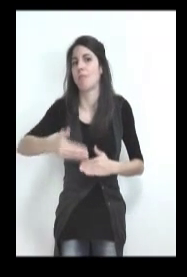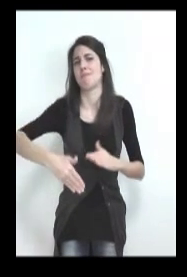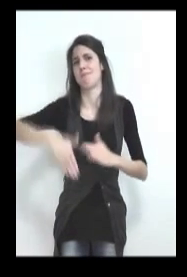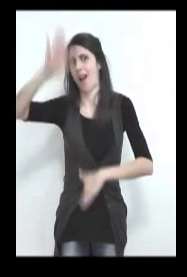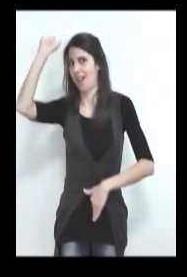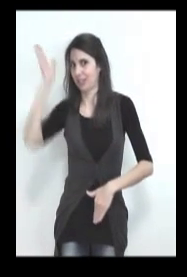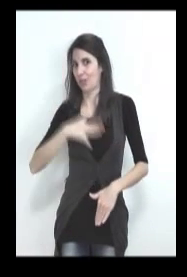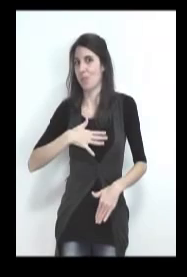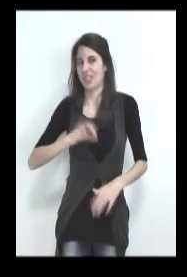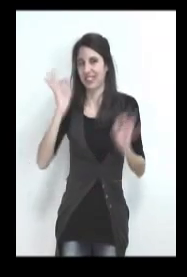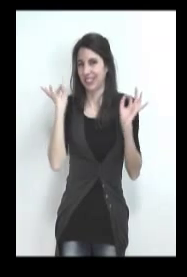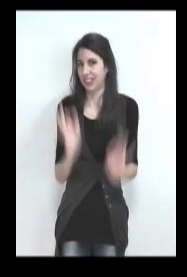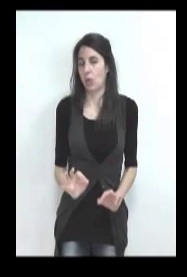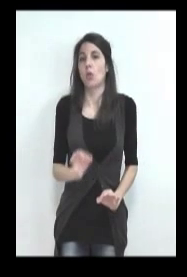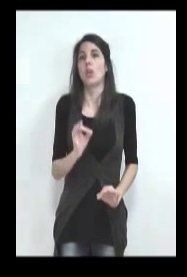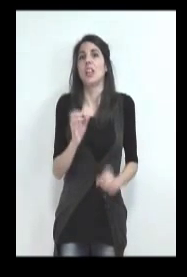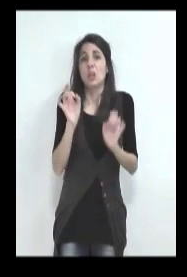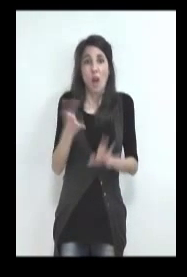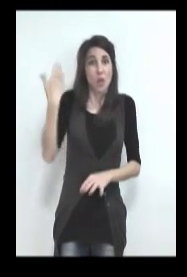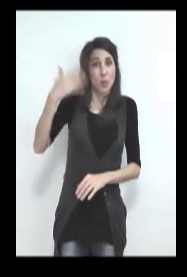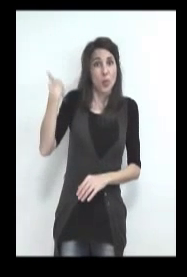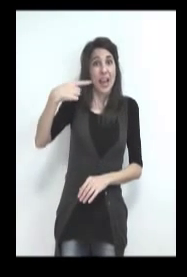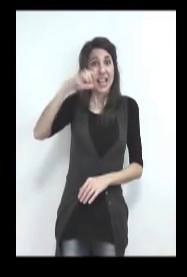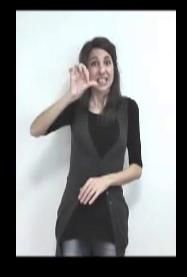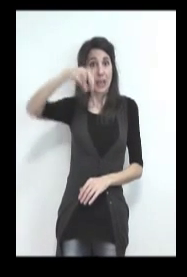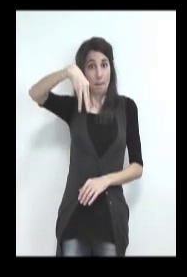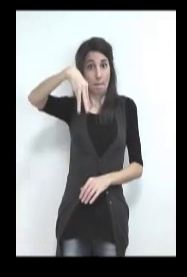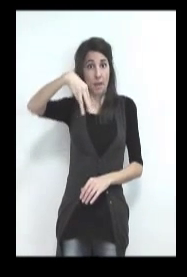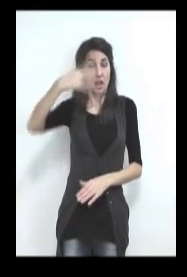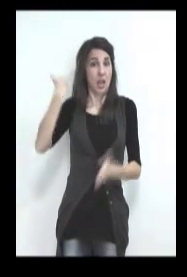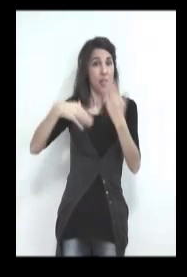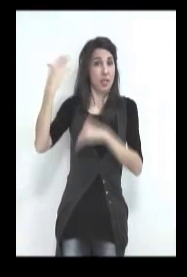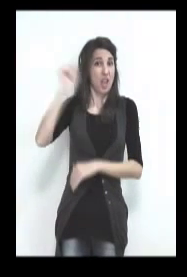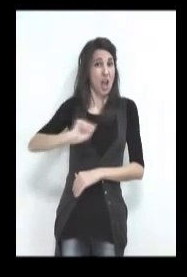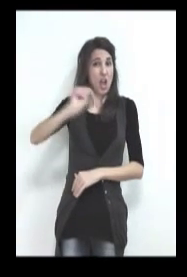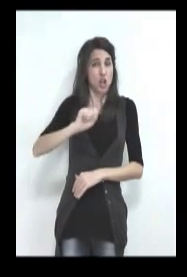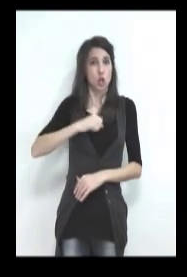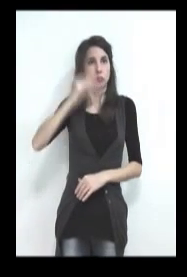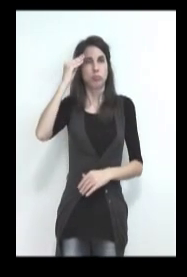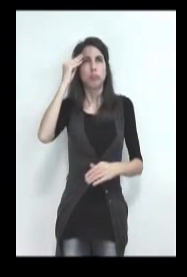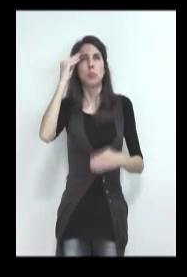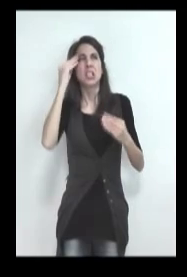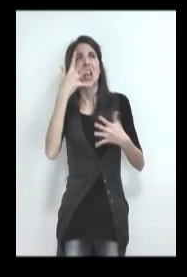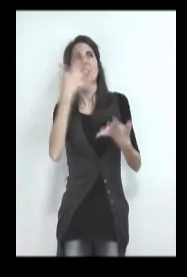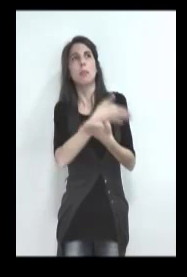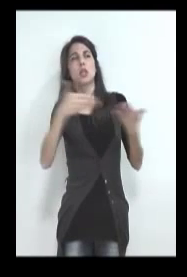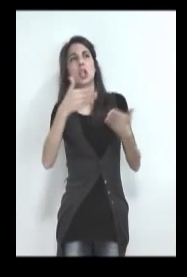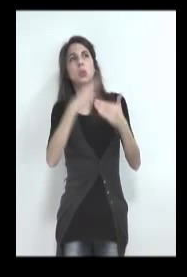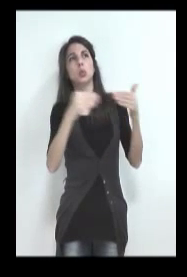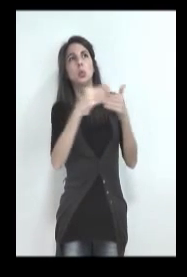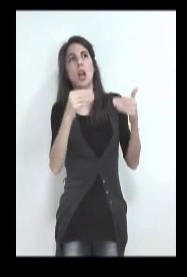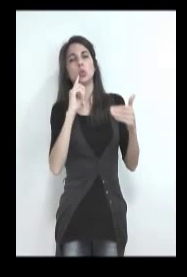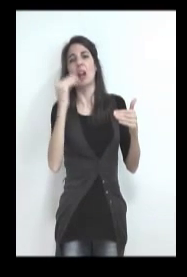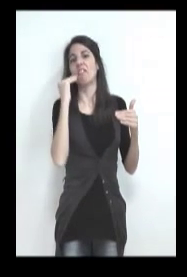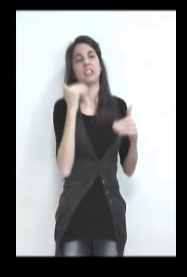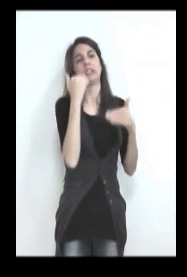cortos, igual que nos quedamos cortos hace muchos años con el GSM, ¿no? Se dimensionó para 10 millones de usuarios con una fecha concreta y